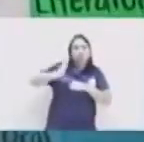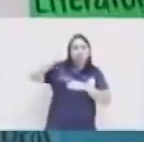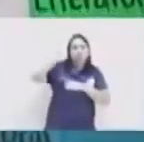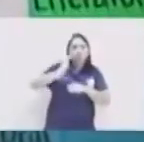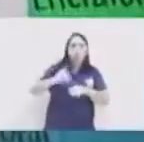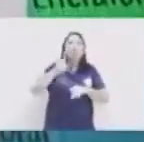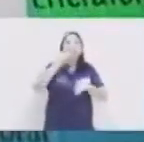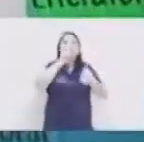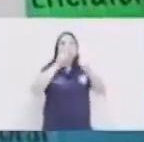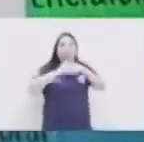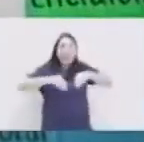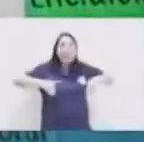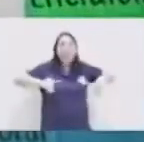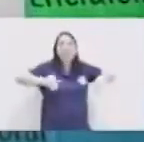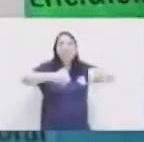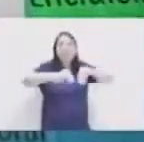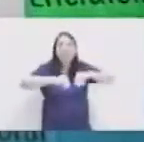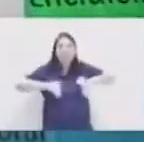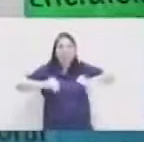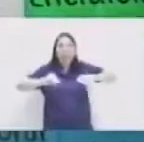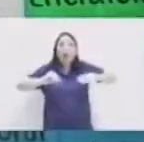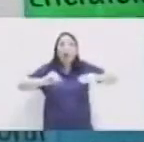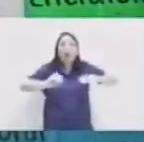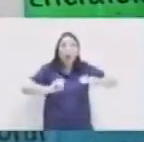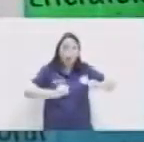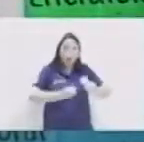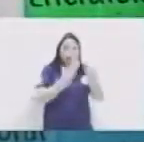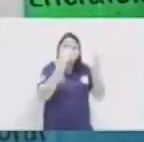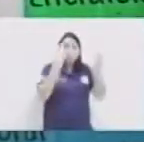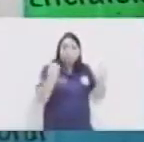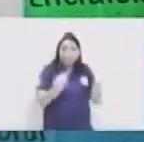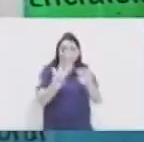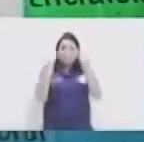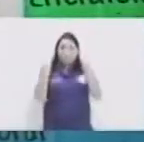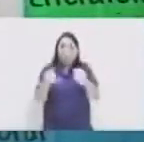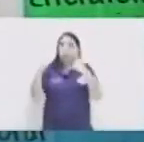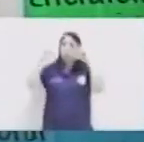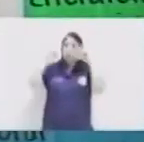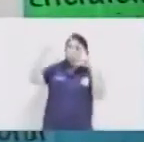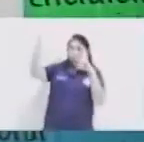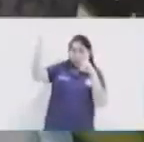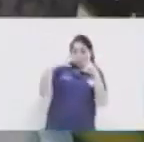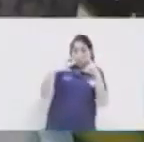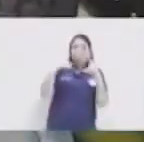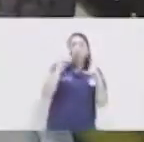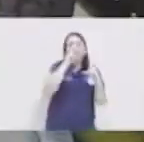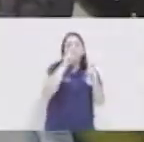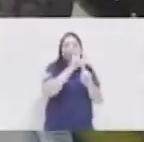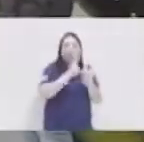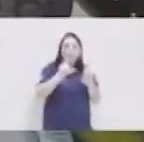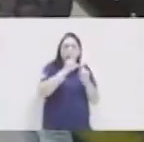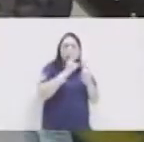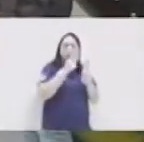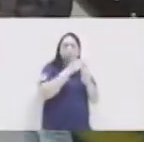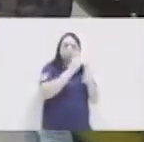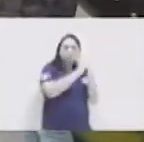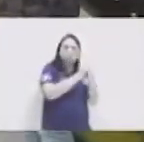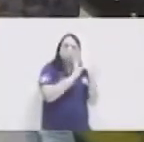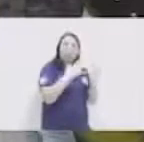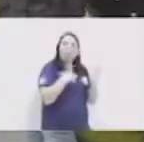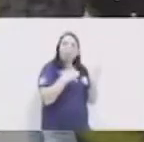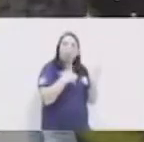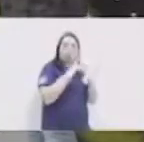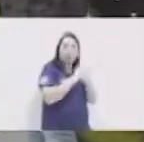la tierra, el sol, la fertilidad de las tierras. Entonces, si te das cuenta, lo que comparte acá es la tradición oral y lo